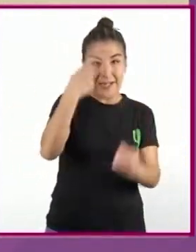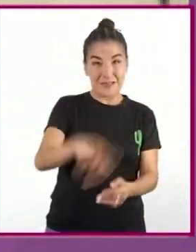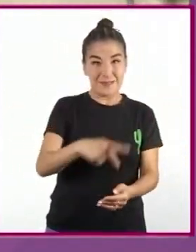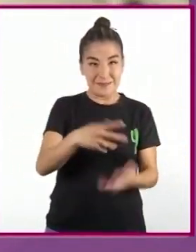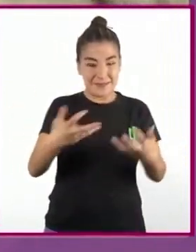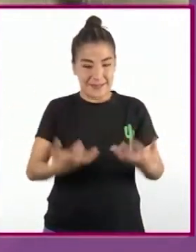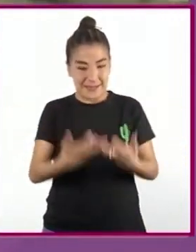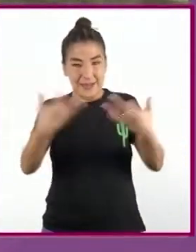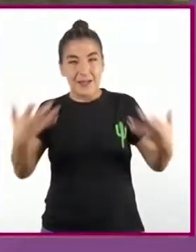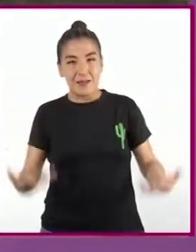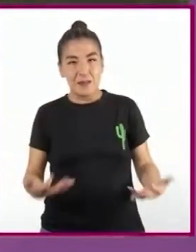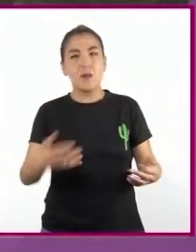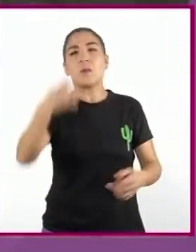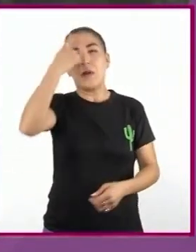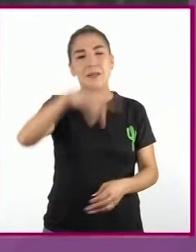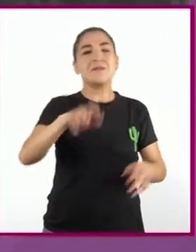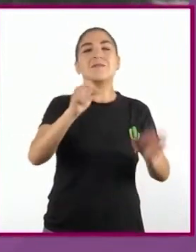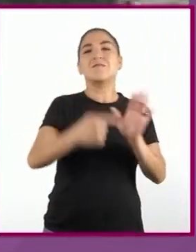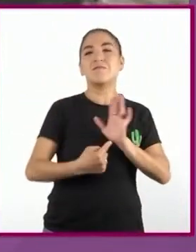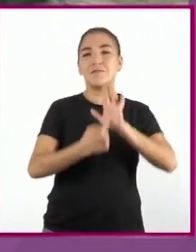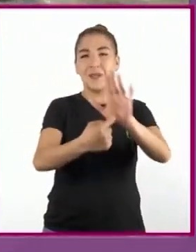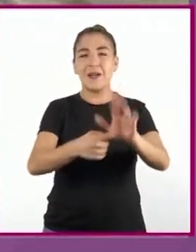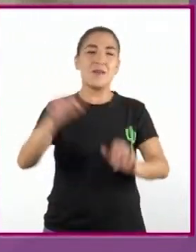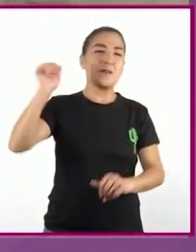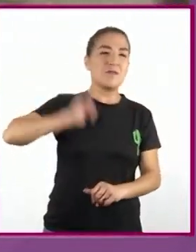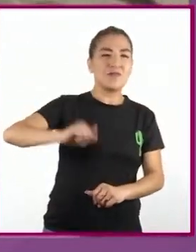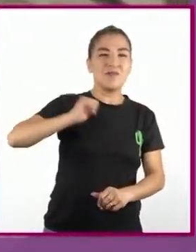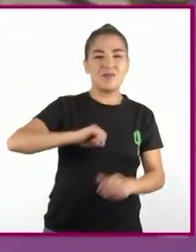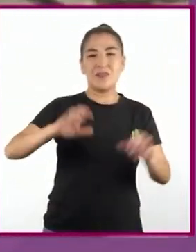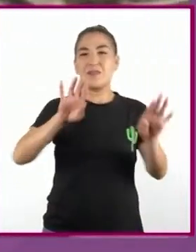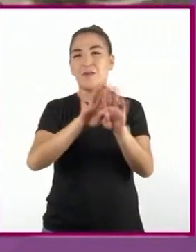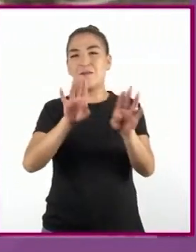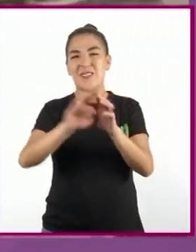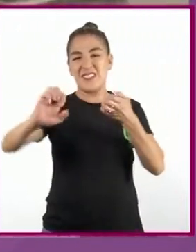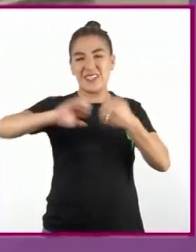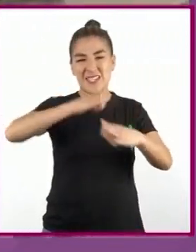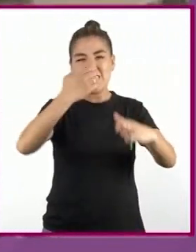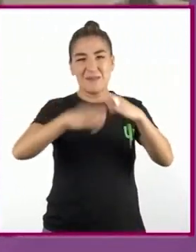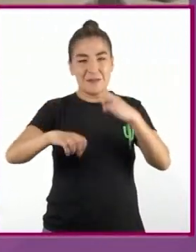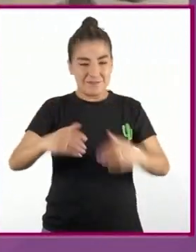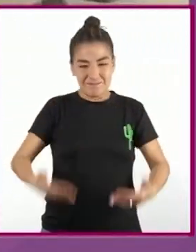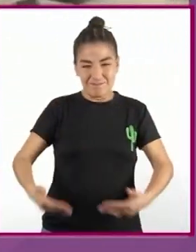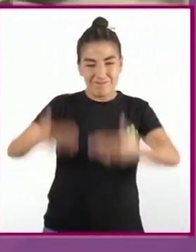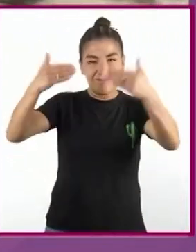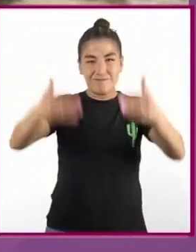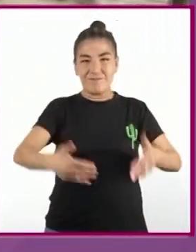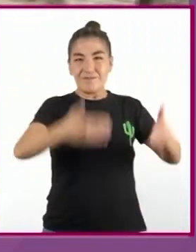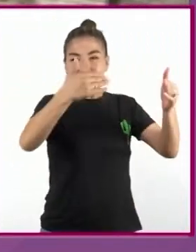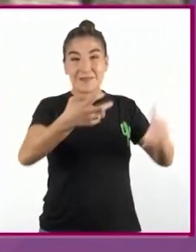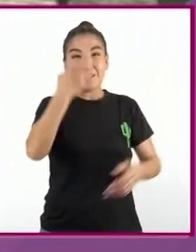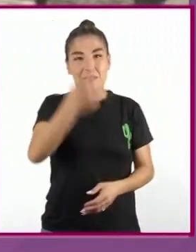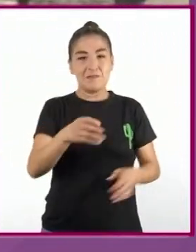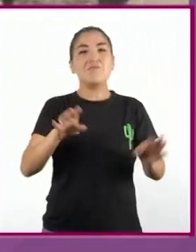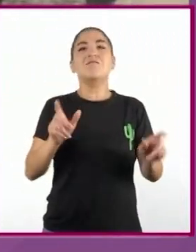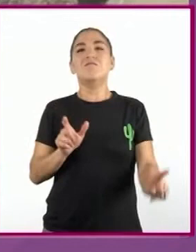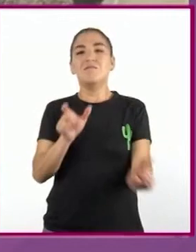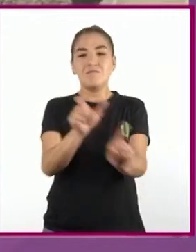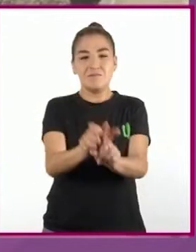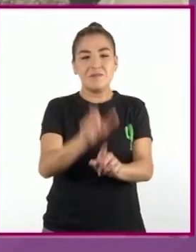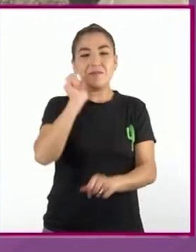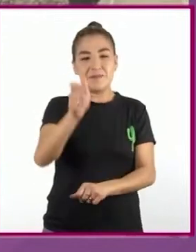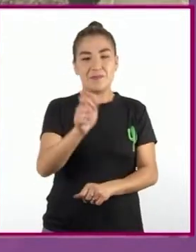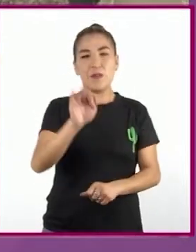nos habla de una fortaleza para los enemigos de la época que, limitada por un valle, es protegida en su entrada por un gran